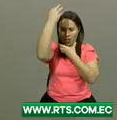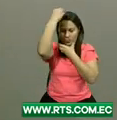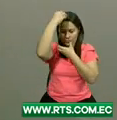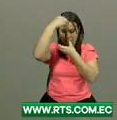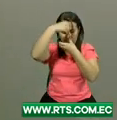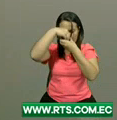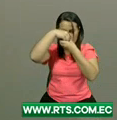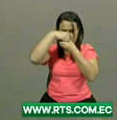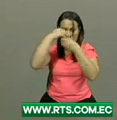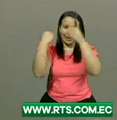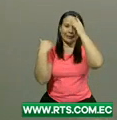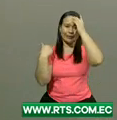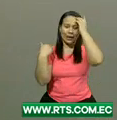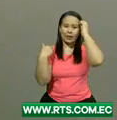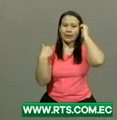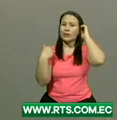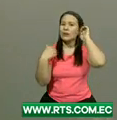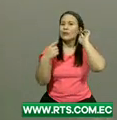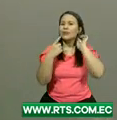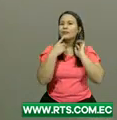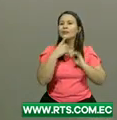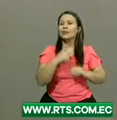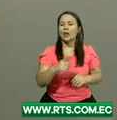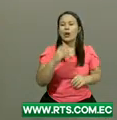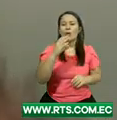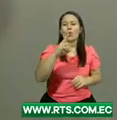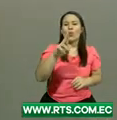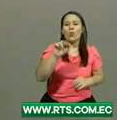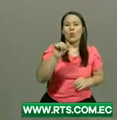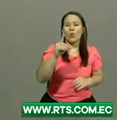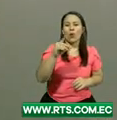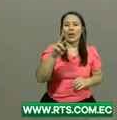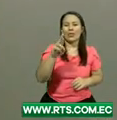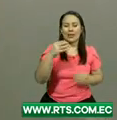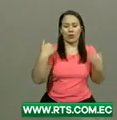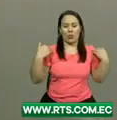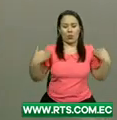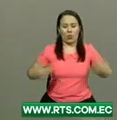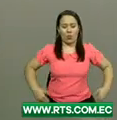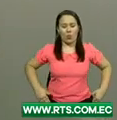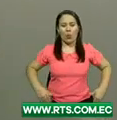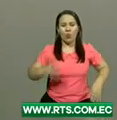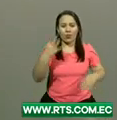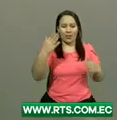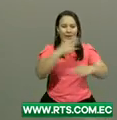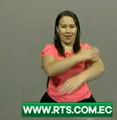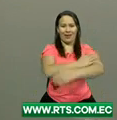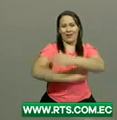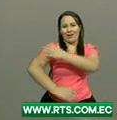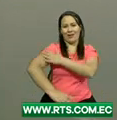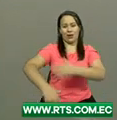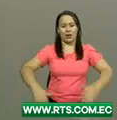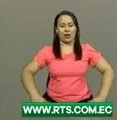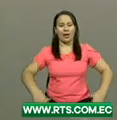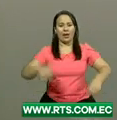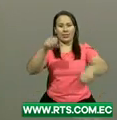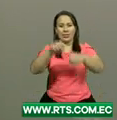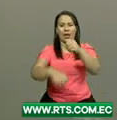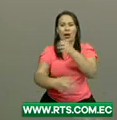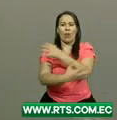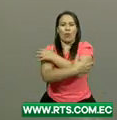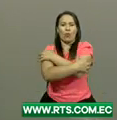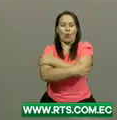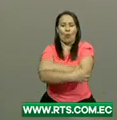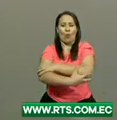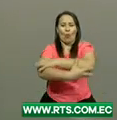christine lo que nosotros llamamos cuadrita les estás tica que decir que sus cuatro extremidades están afectadas que están afectadas por músculos